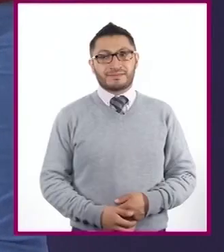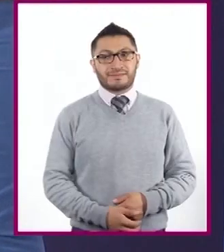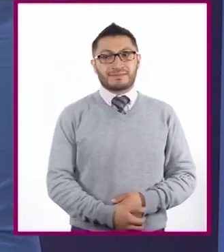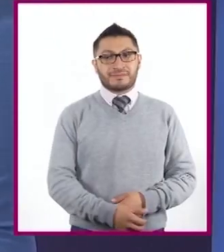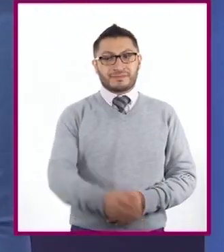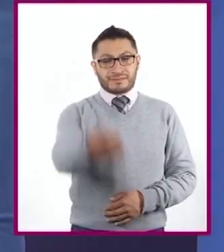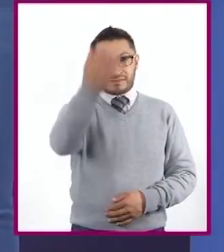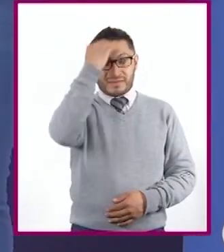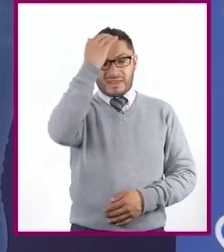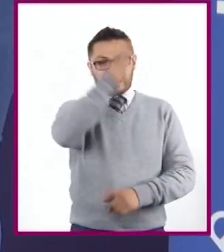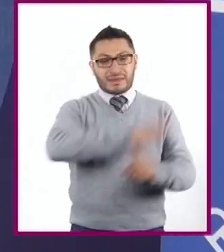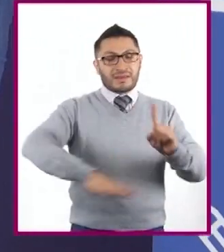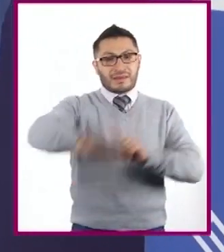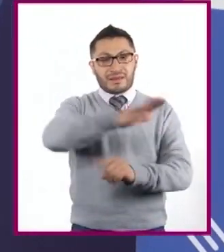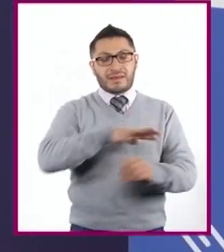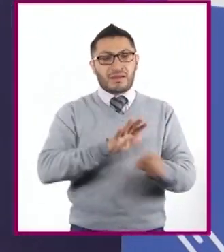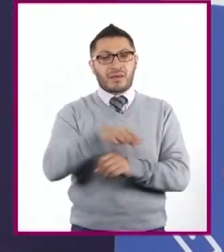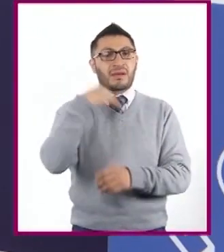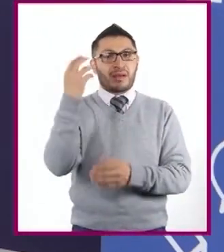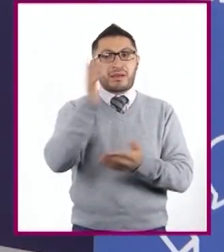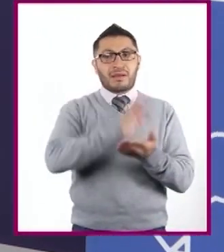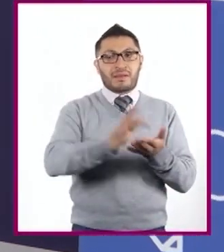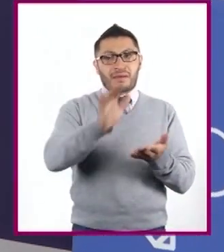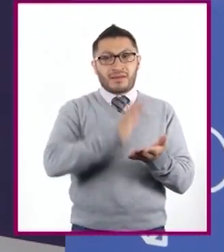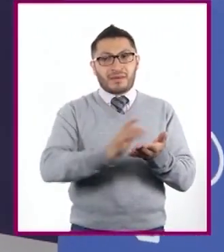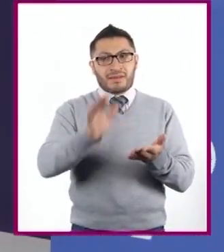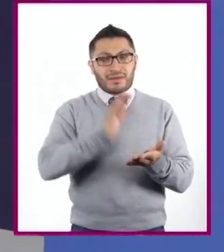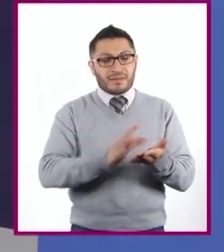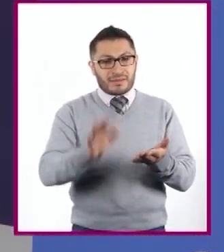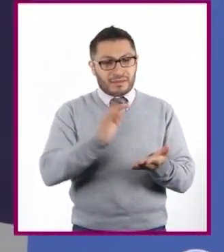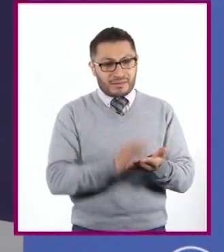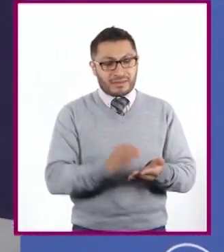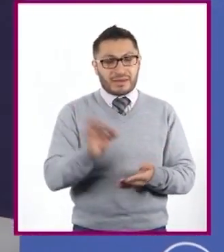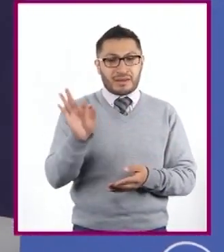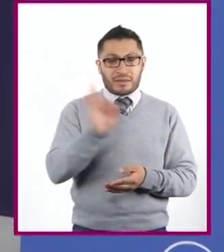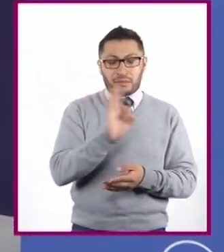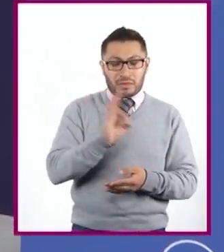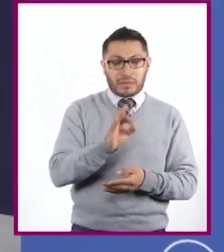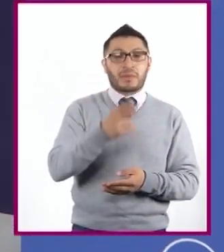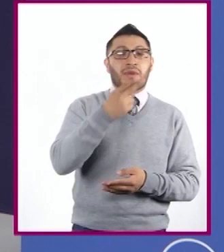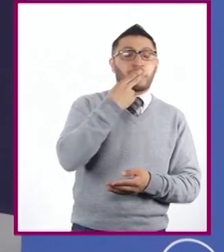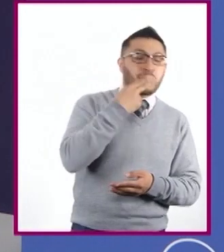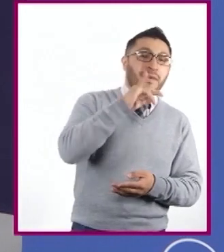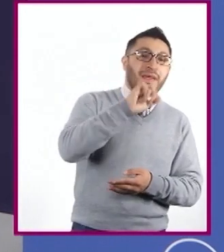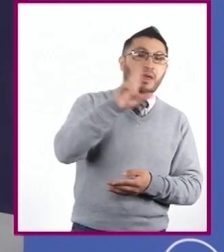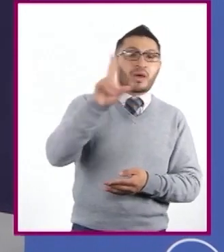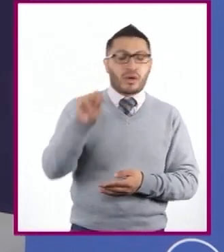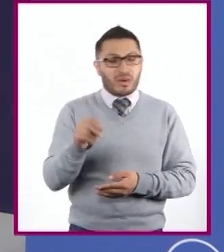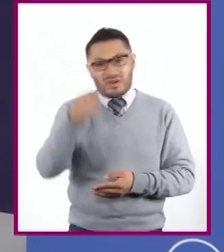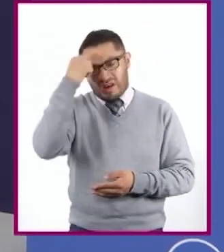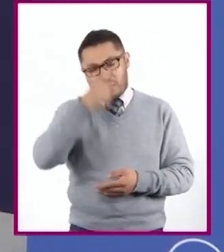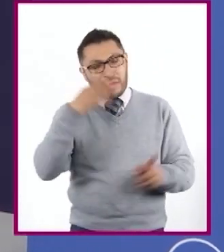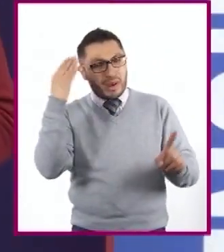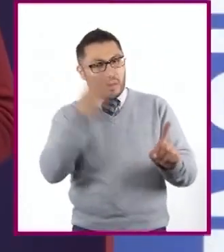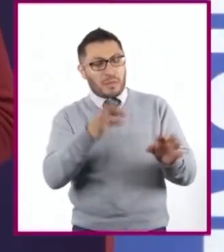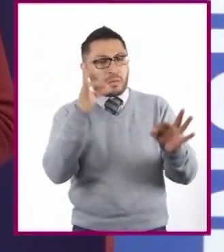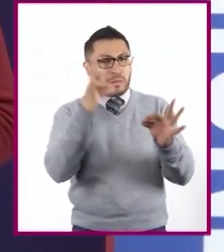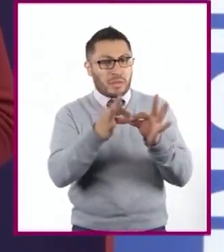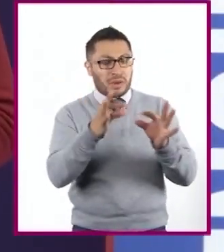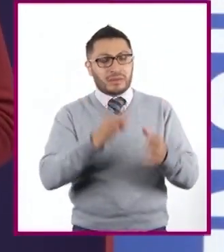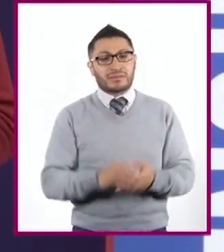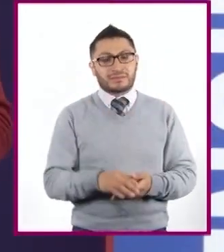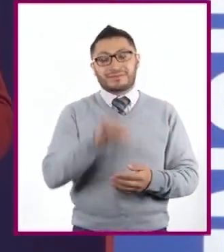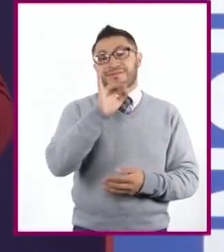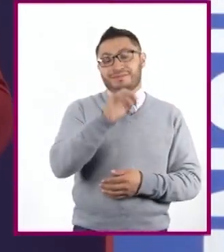conociendo el contexto de cualquier lectura, podemos saber si nos sirve o no para nuestro objetivo. Exacto.